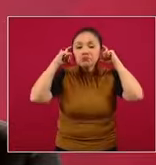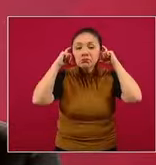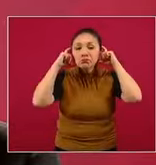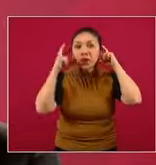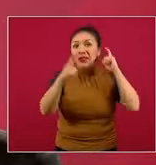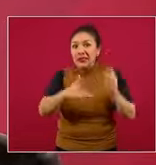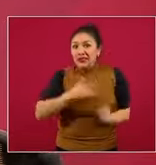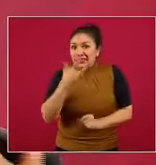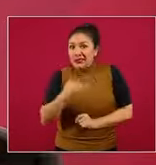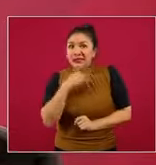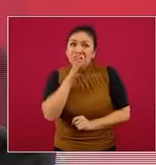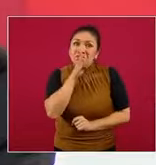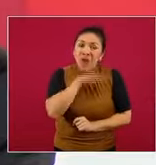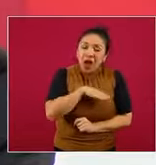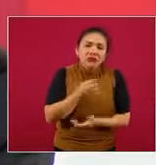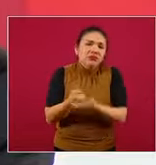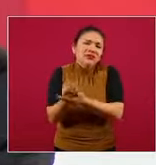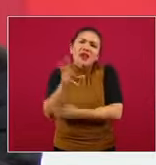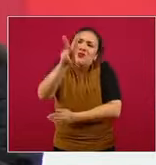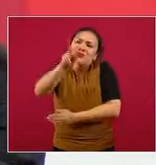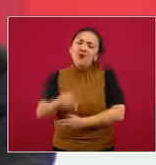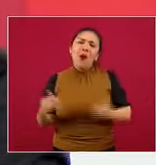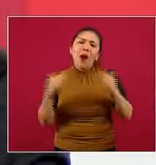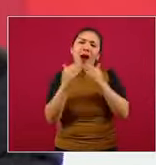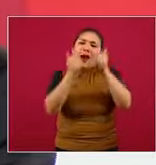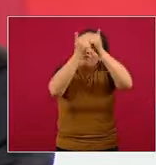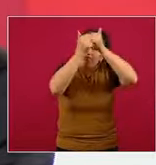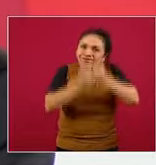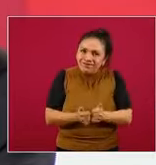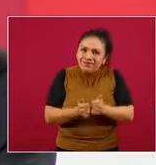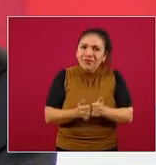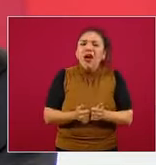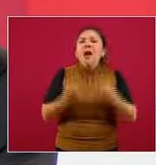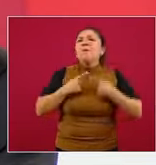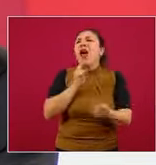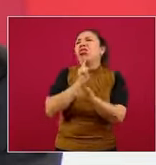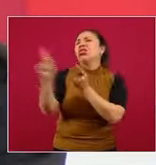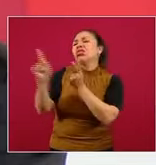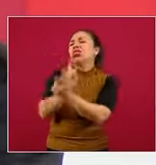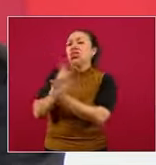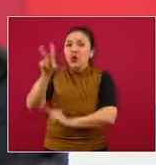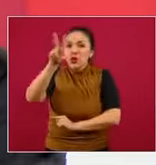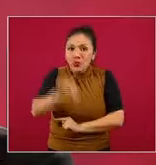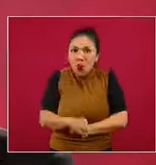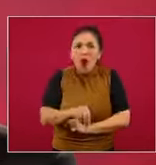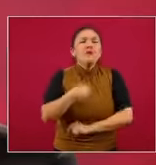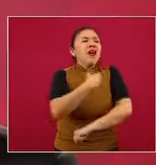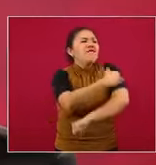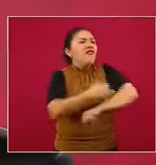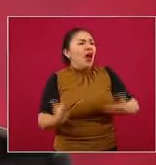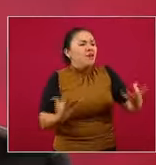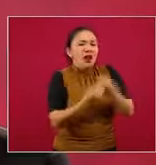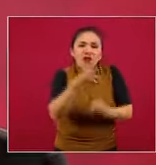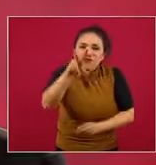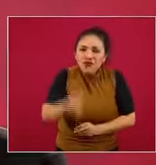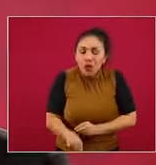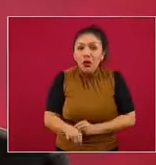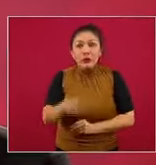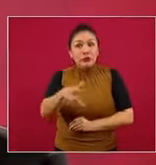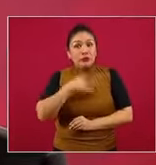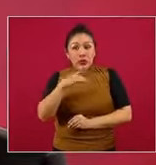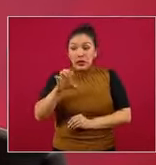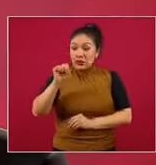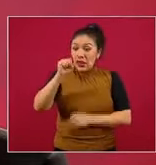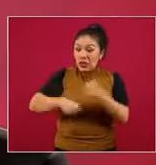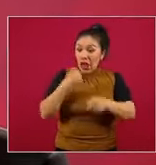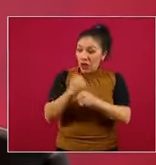tienen síntomas, no salir a convivir con otras personas, ni siquiera con los de la familia. Si se tienen 60